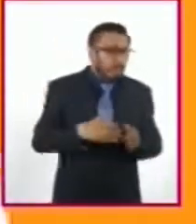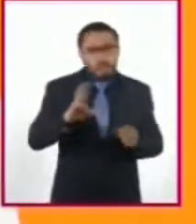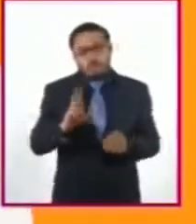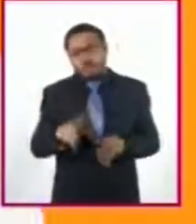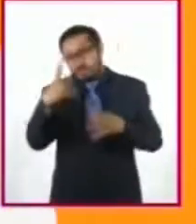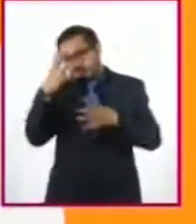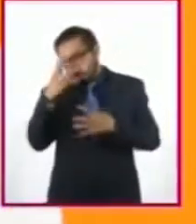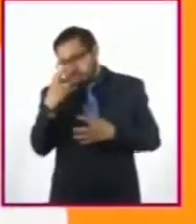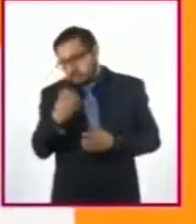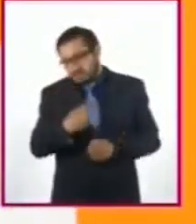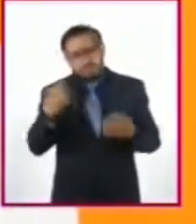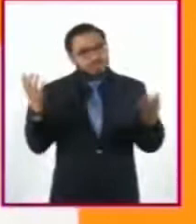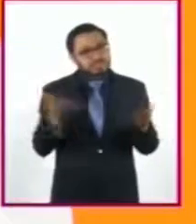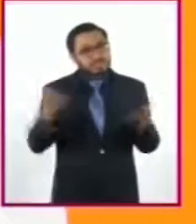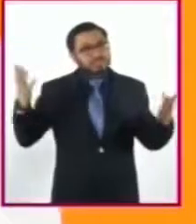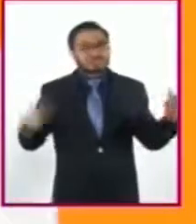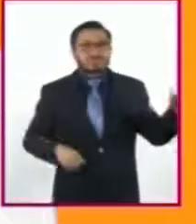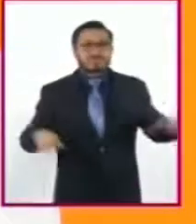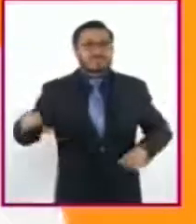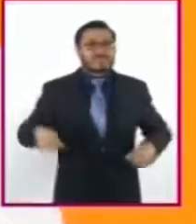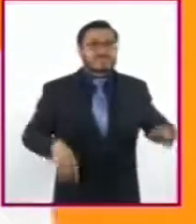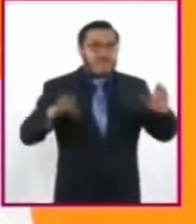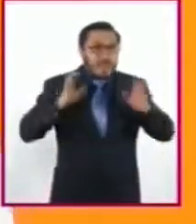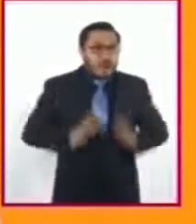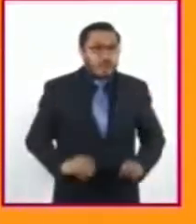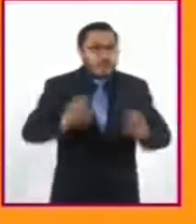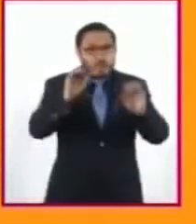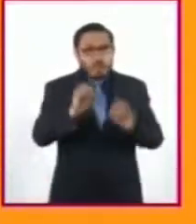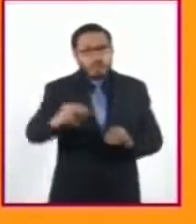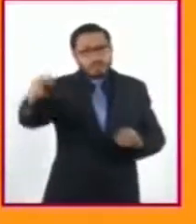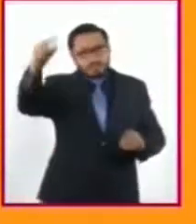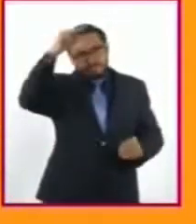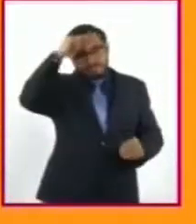para realizar alguna actividad física o intelectual.